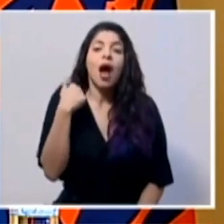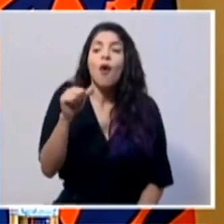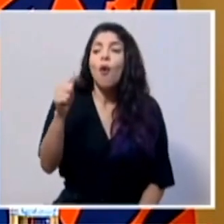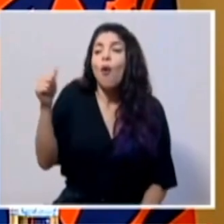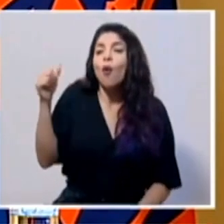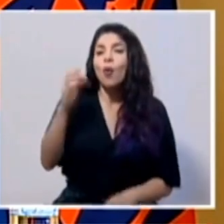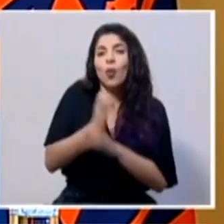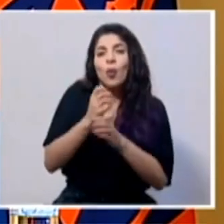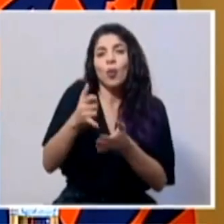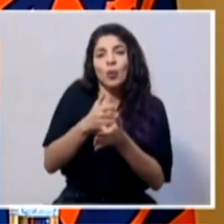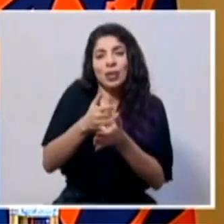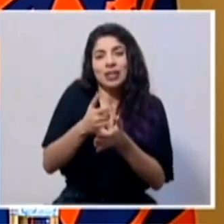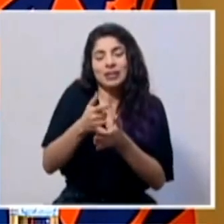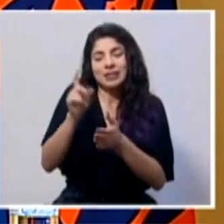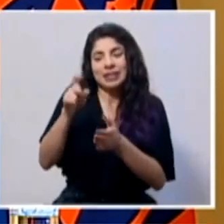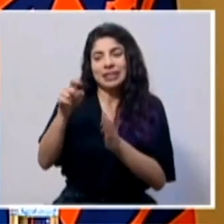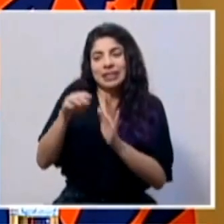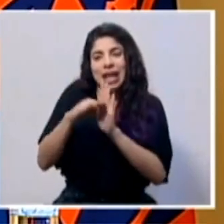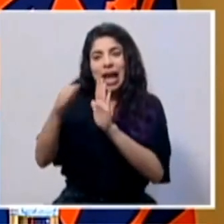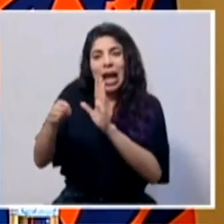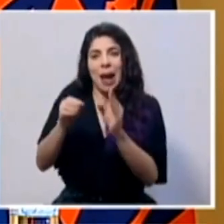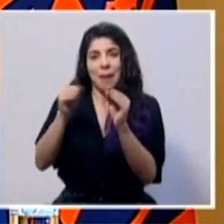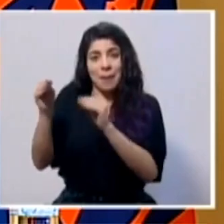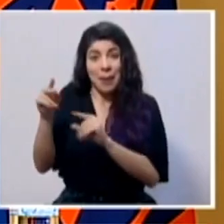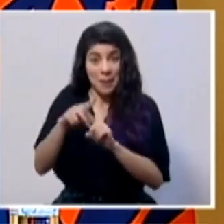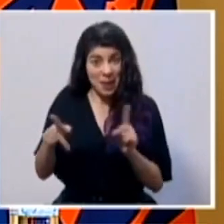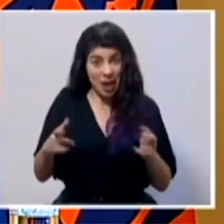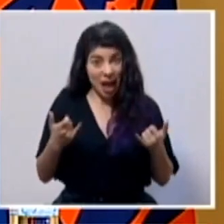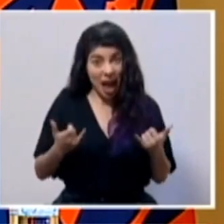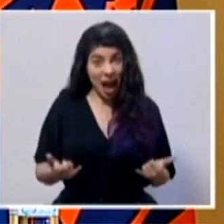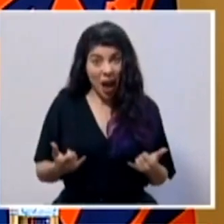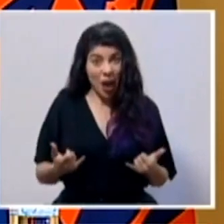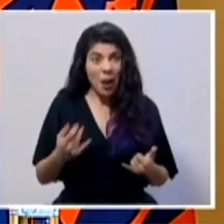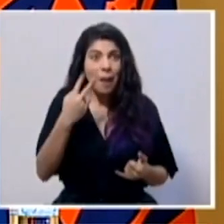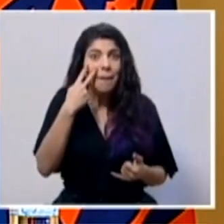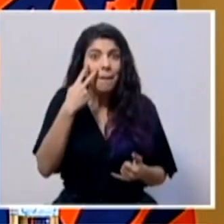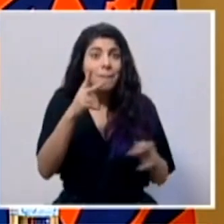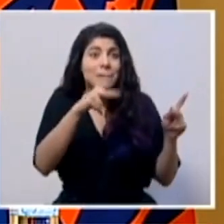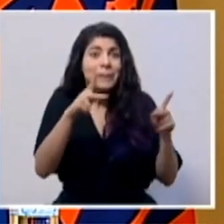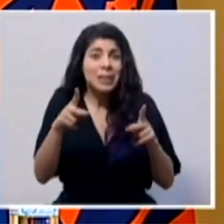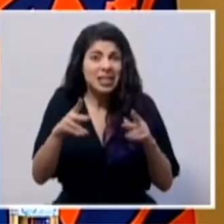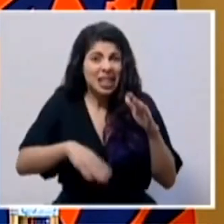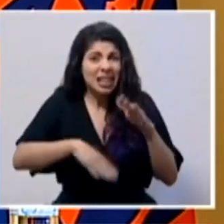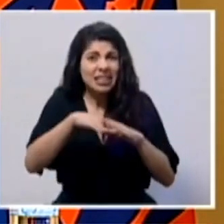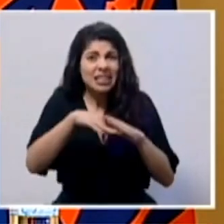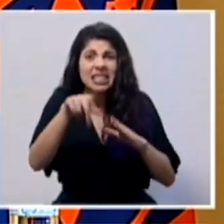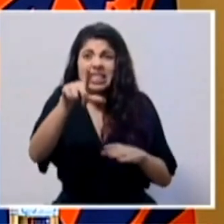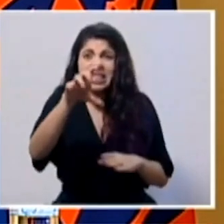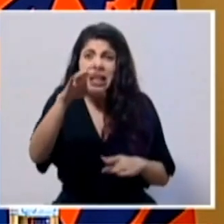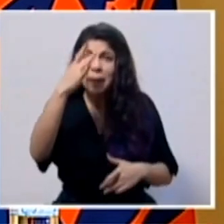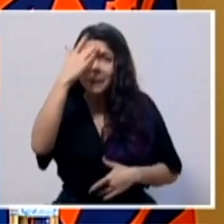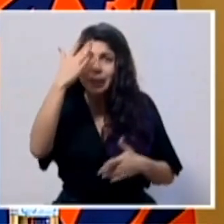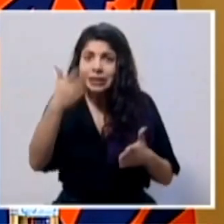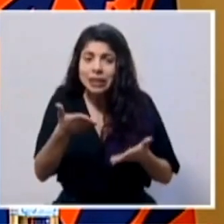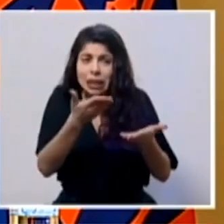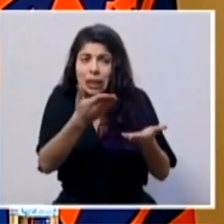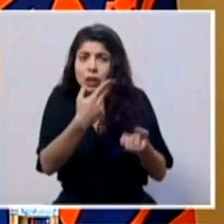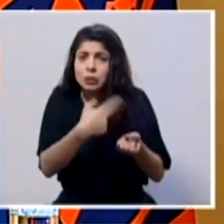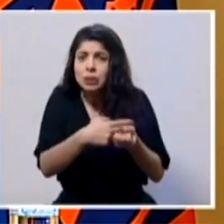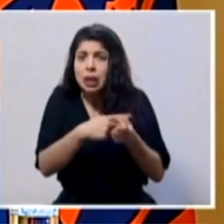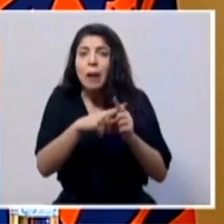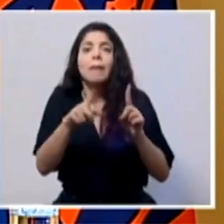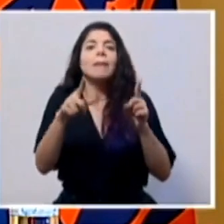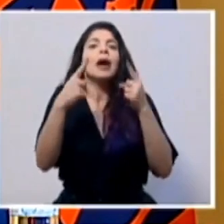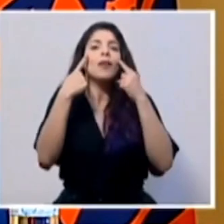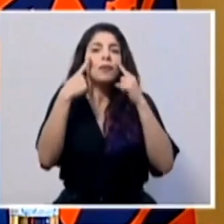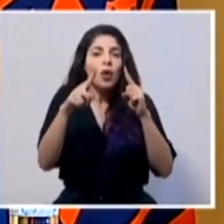intensivos que no se pueden utilizar. Ya hoy vemos que tenemos internados a veces hasta 100 pacientes y hemos logrado salir